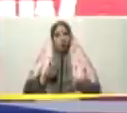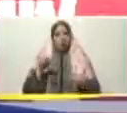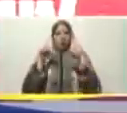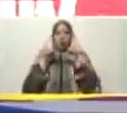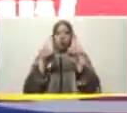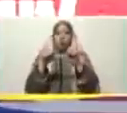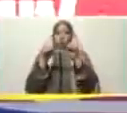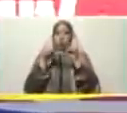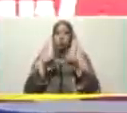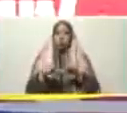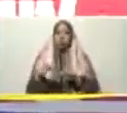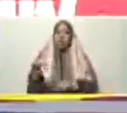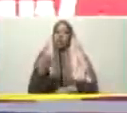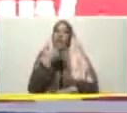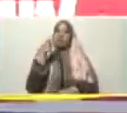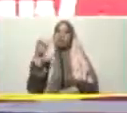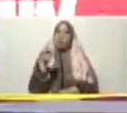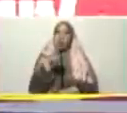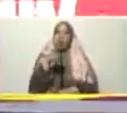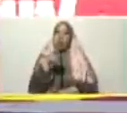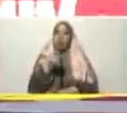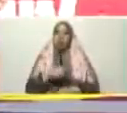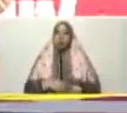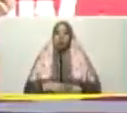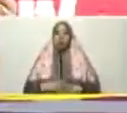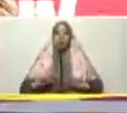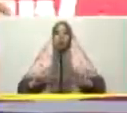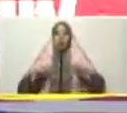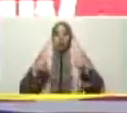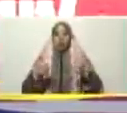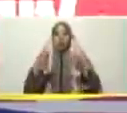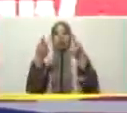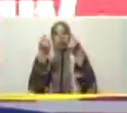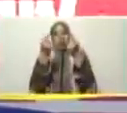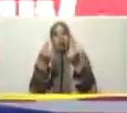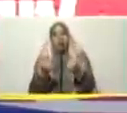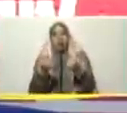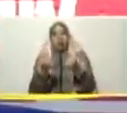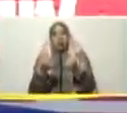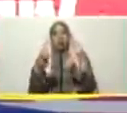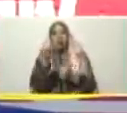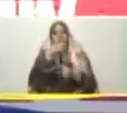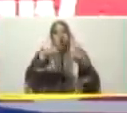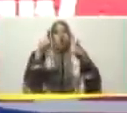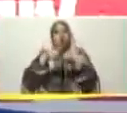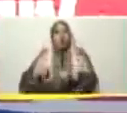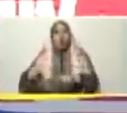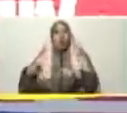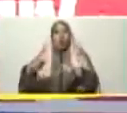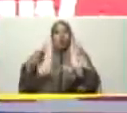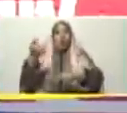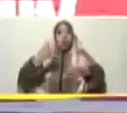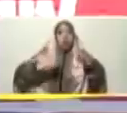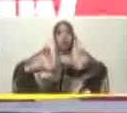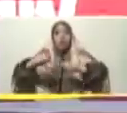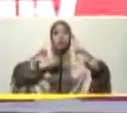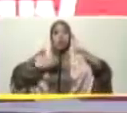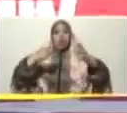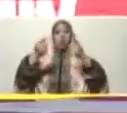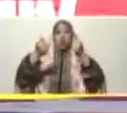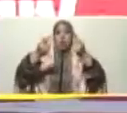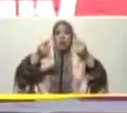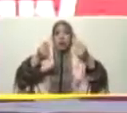empezó a recuperarse empezamos a sacar plática por aquí plática por allá producto del movimiento económico